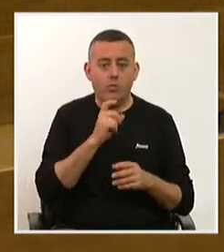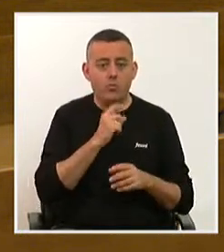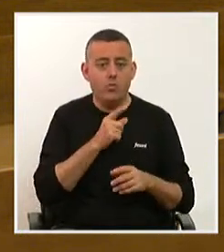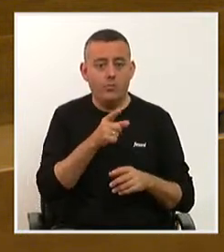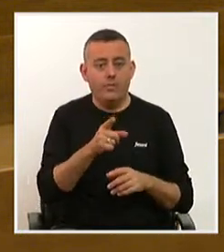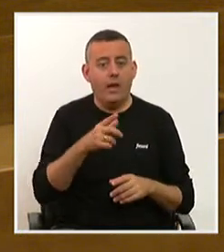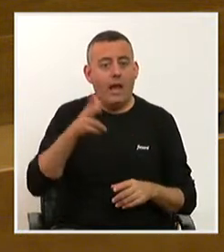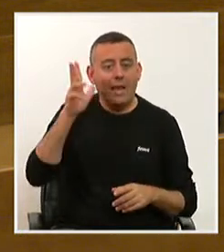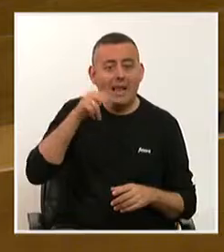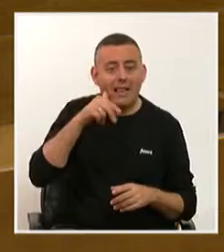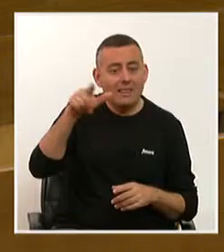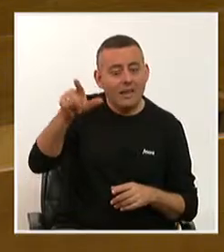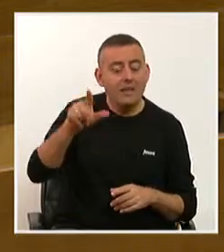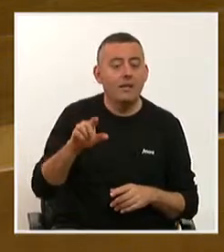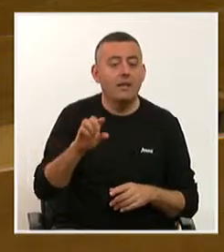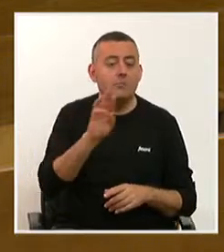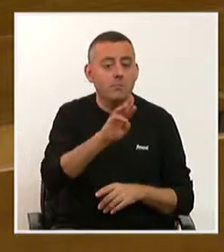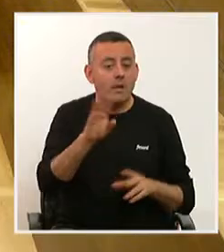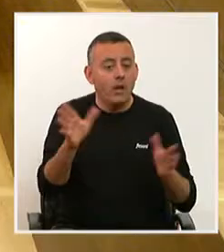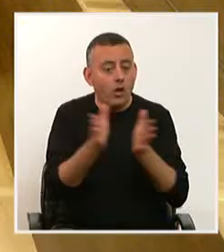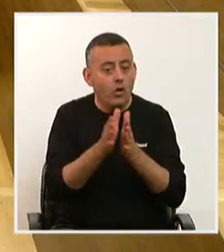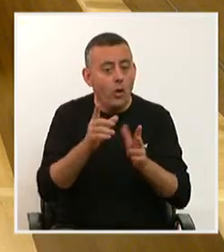antia lo